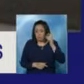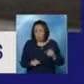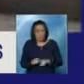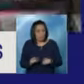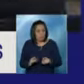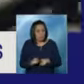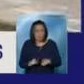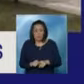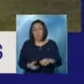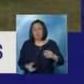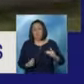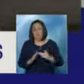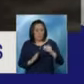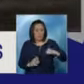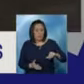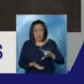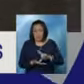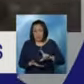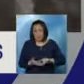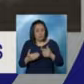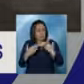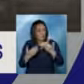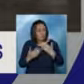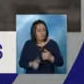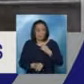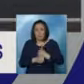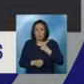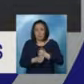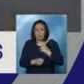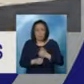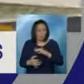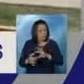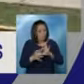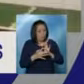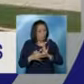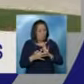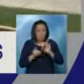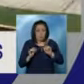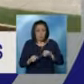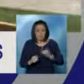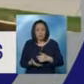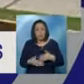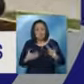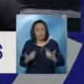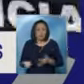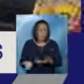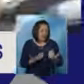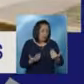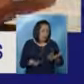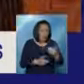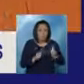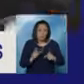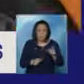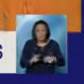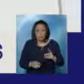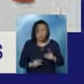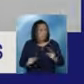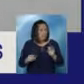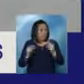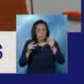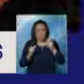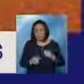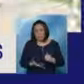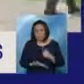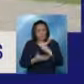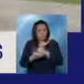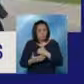Lima, a quienes agradecemos. Un trabajo conjunto, que es inmediato y hemos podido evacuar gente, hemos podido reaccionar inmediatamente